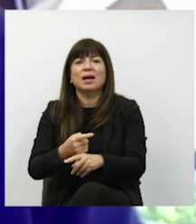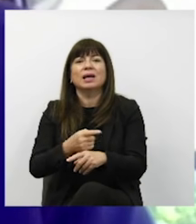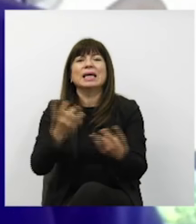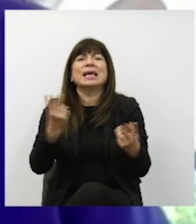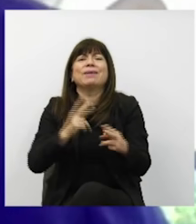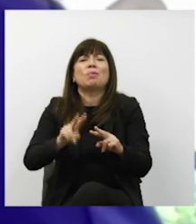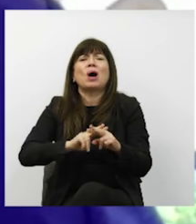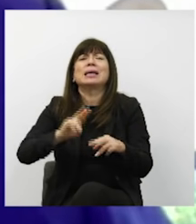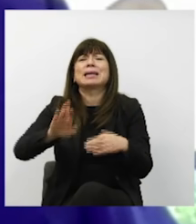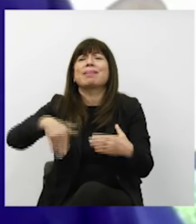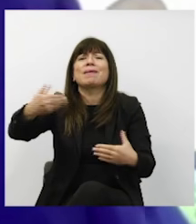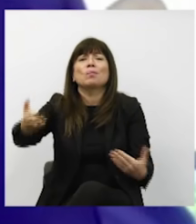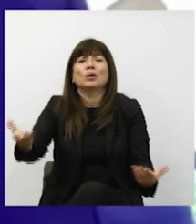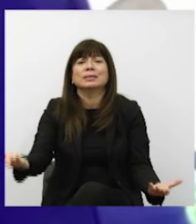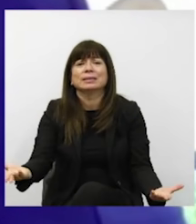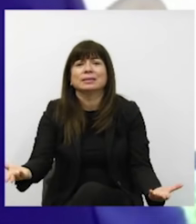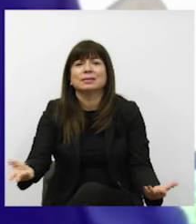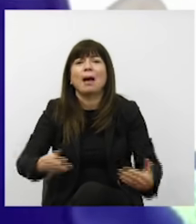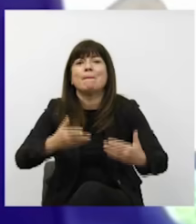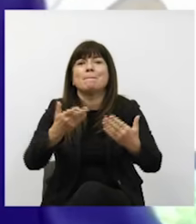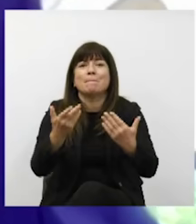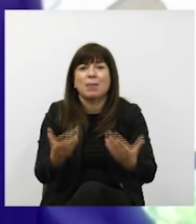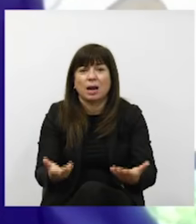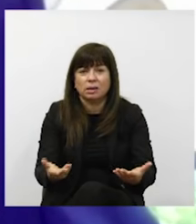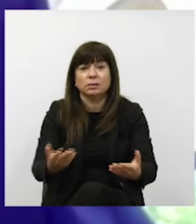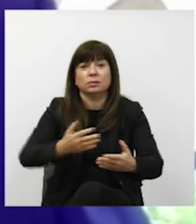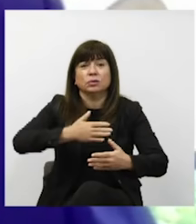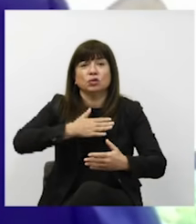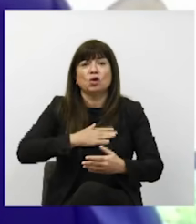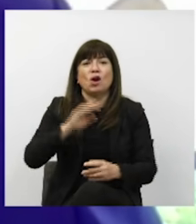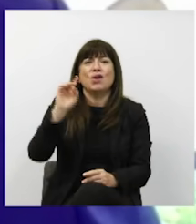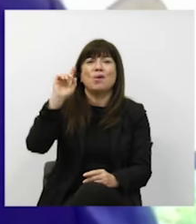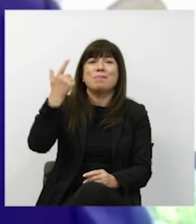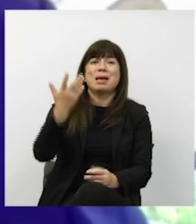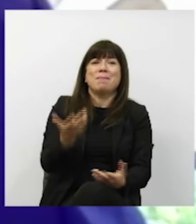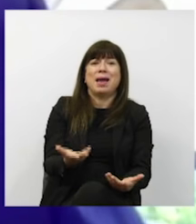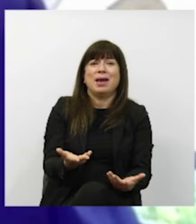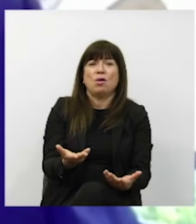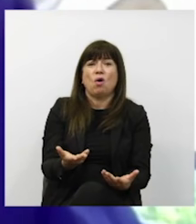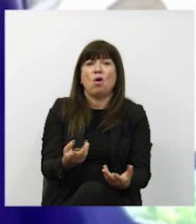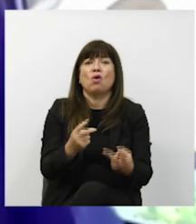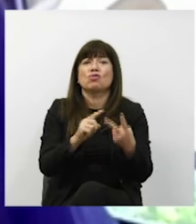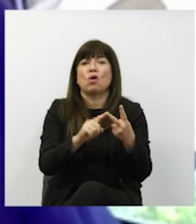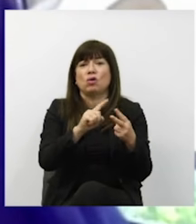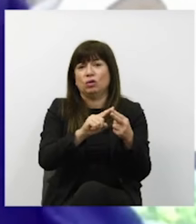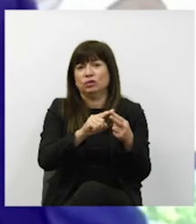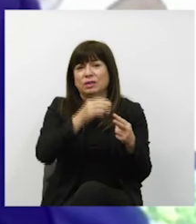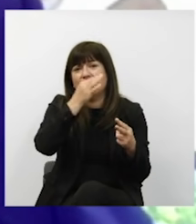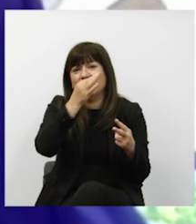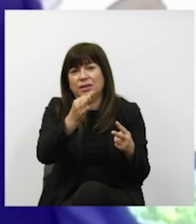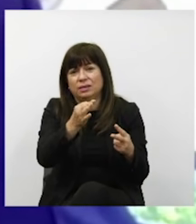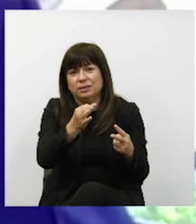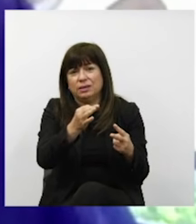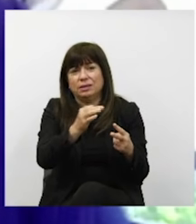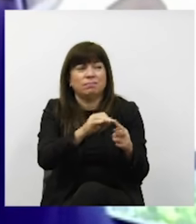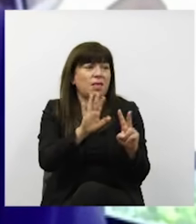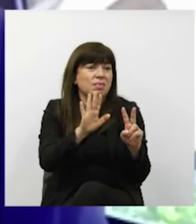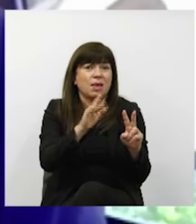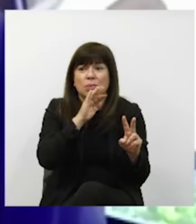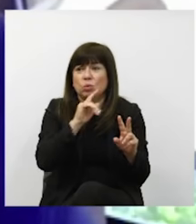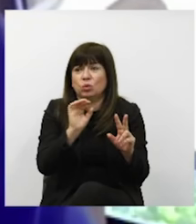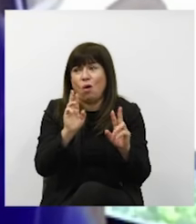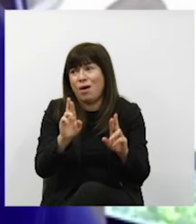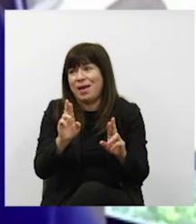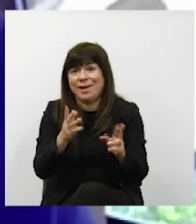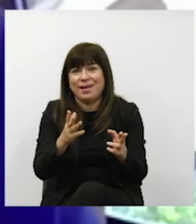después. Y para eso, lo primero que yo quisiera, es decir, un par de cosas, supongamos que me dan unos 10 minutos en esta